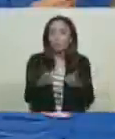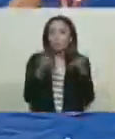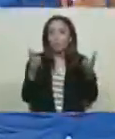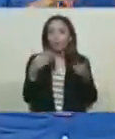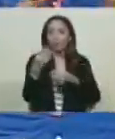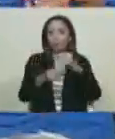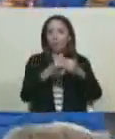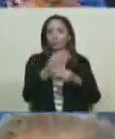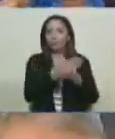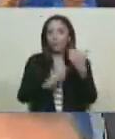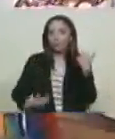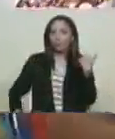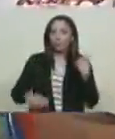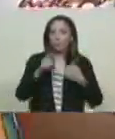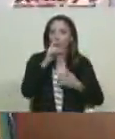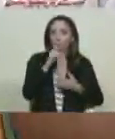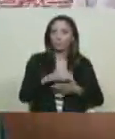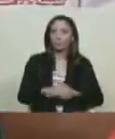camarada presidente obrero.